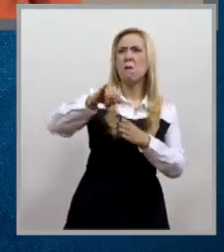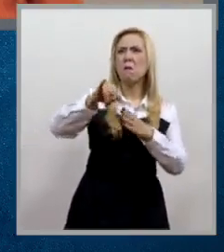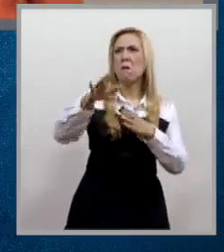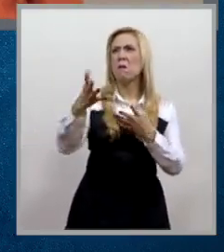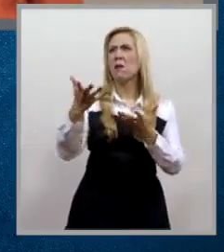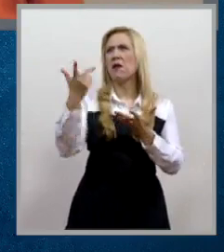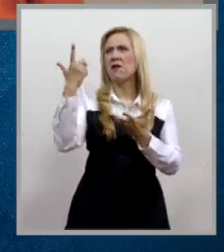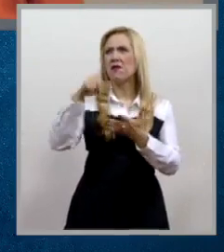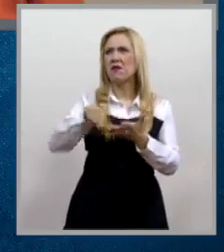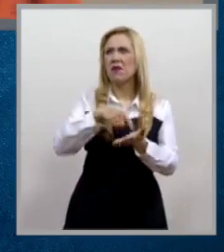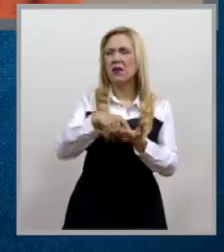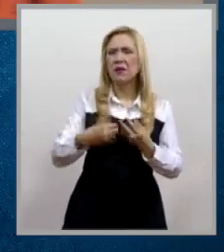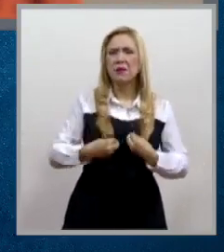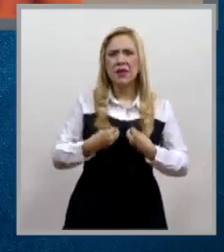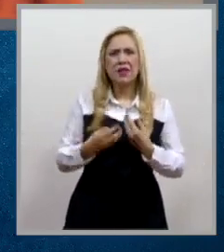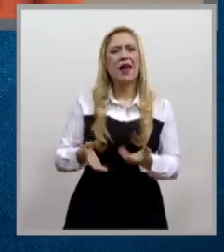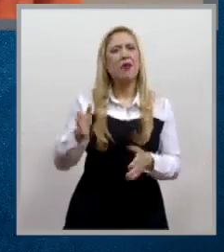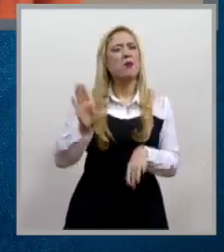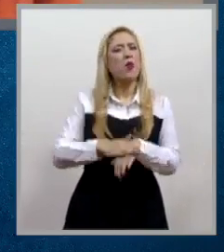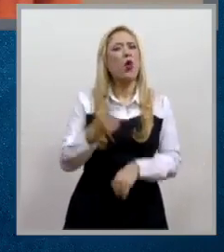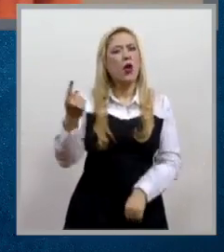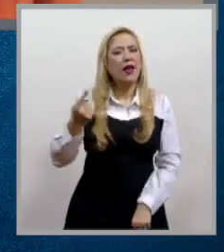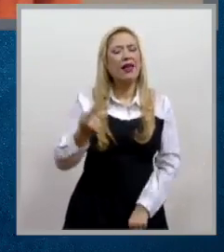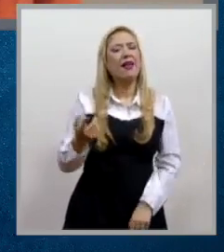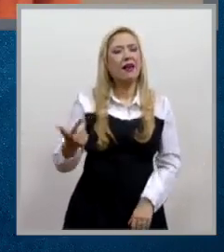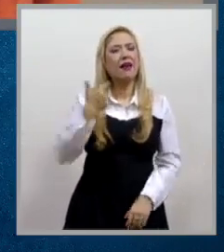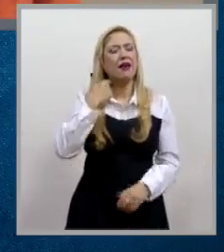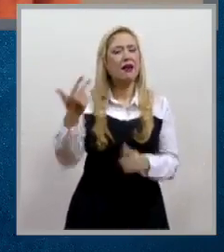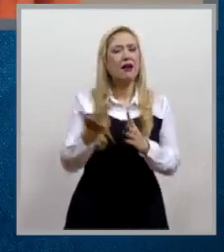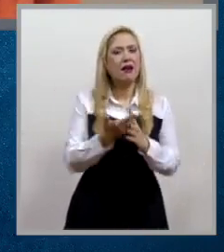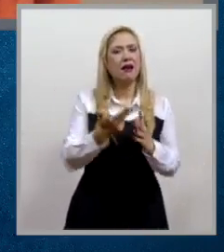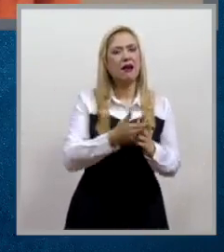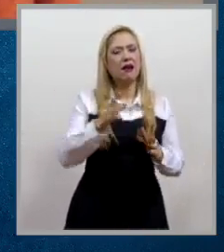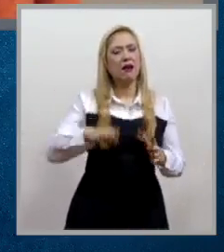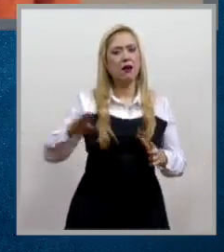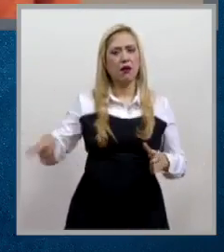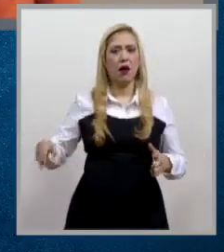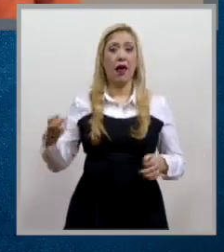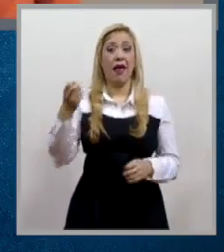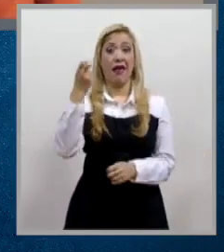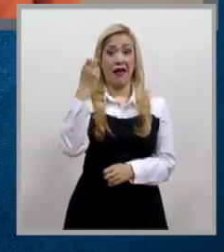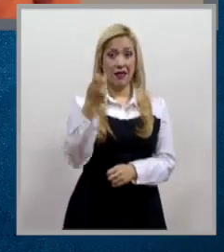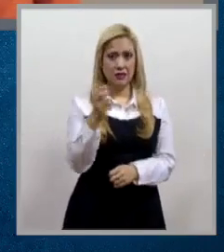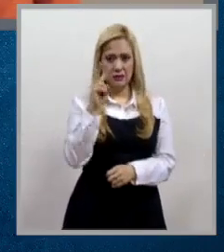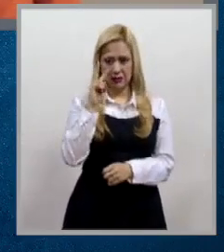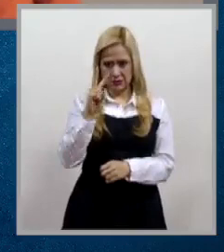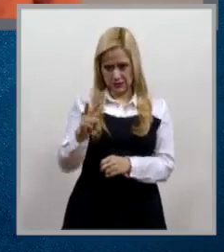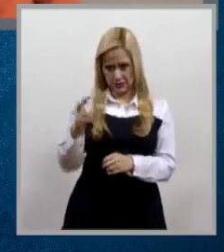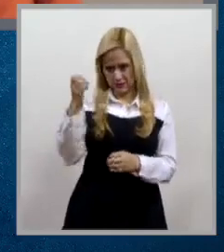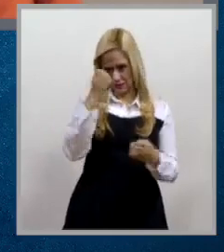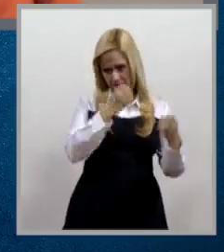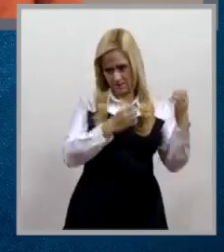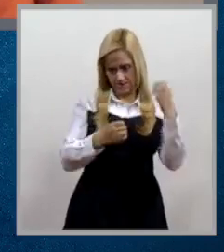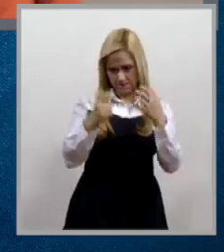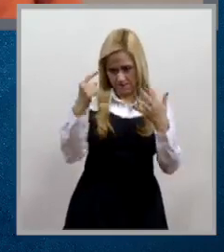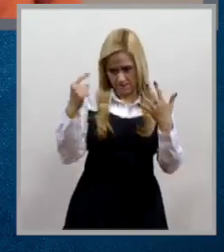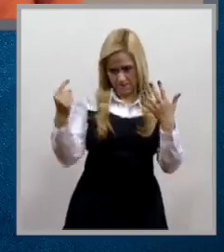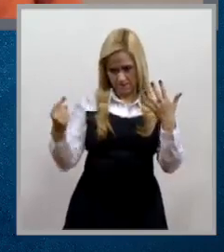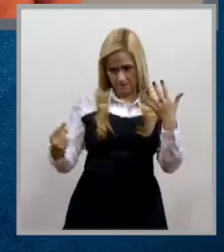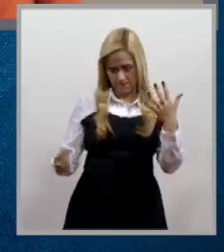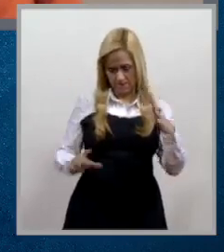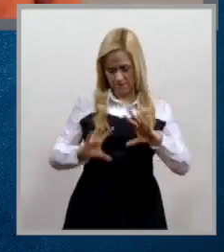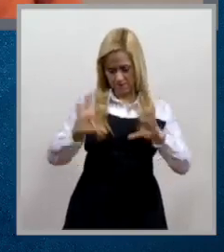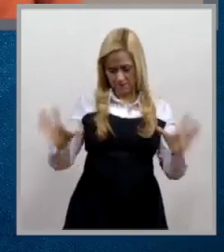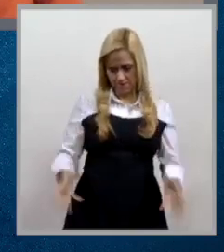en un análisis para entender cuáles son las mejores medidas que hay que implementar, porque repito,